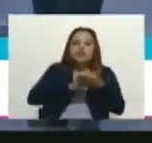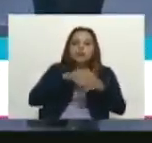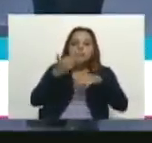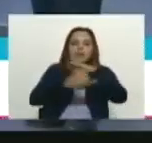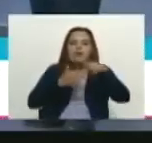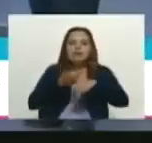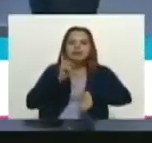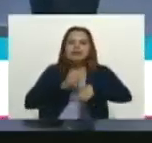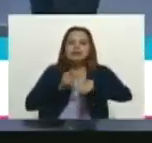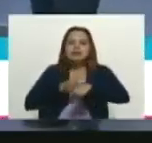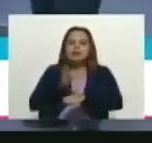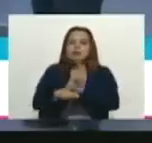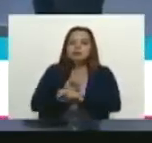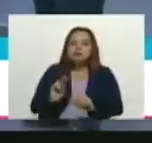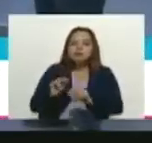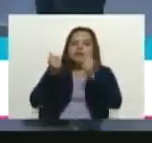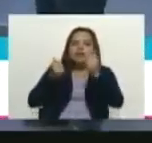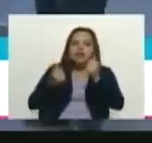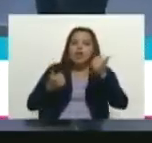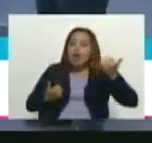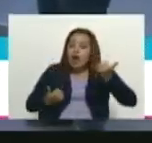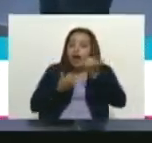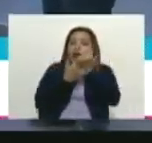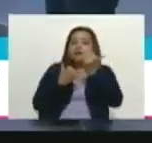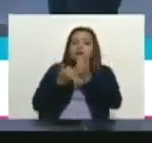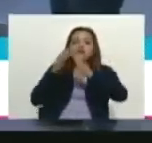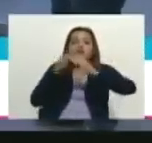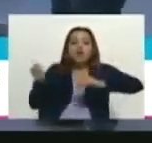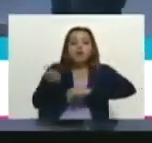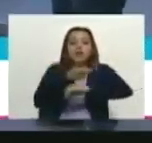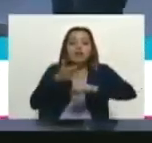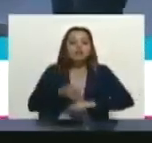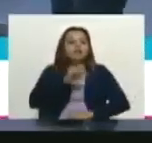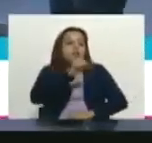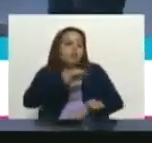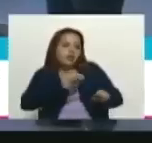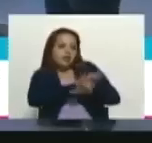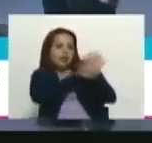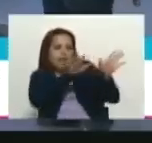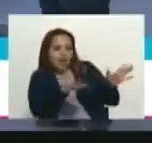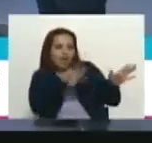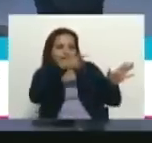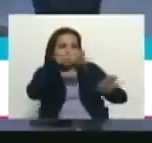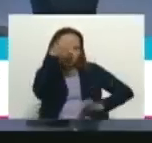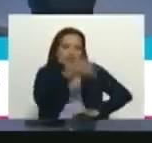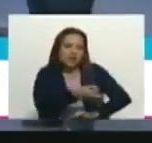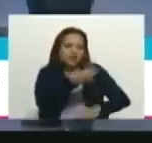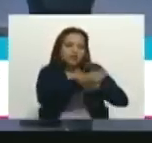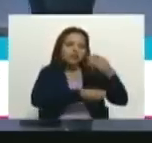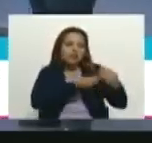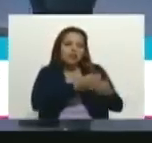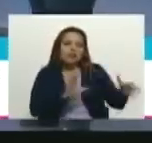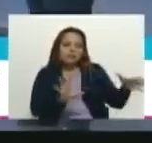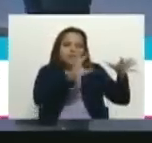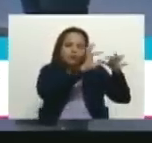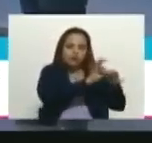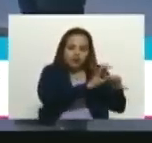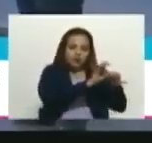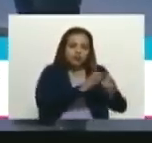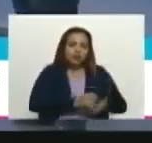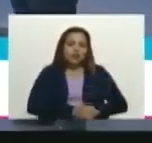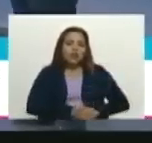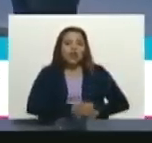tiempo real. Es un apoyo para los gobernadores, presidente. Claro, lo digo, así lo es. Y para los alcaldes. Vincular